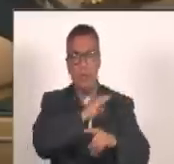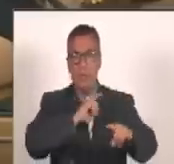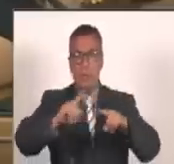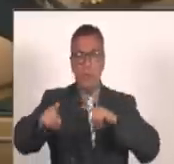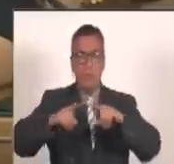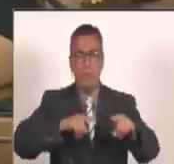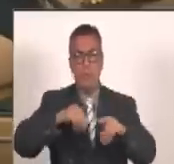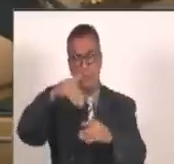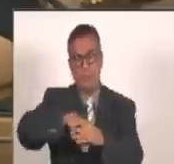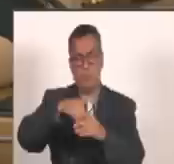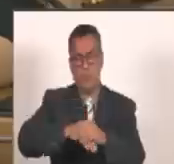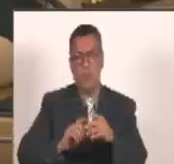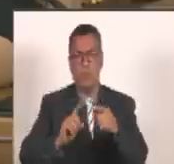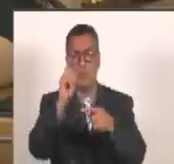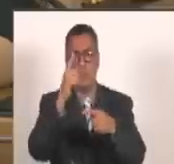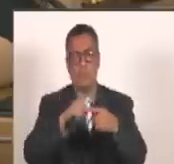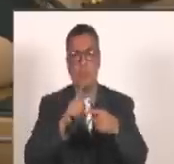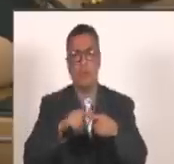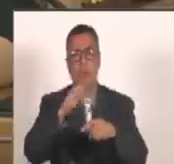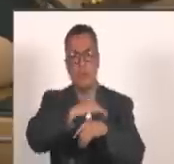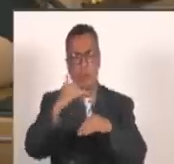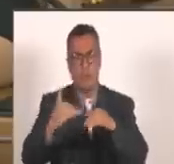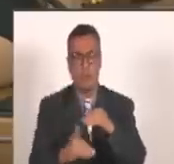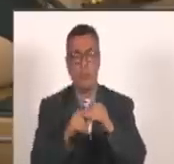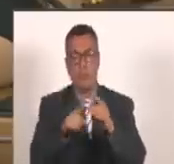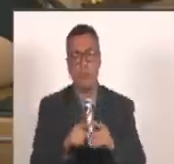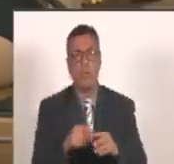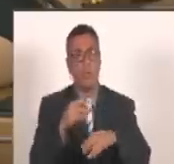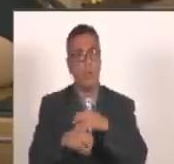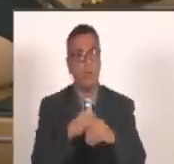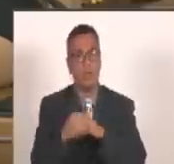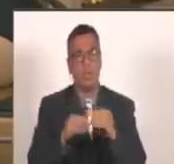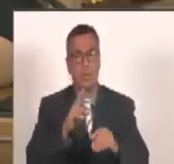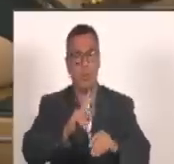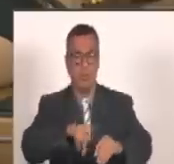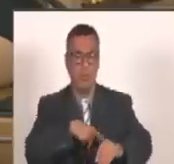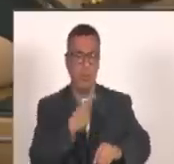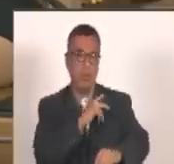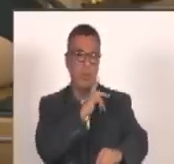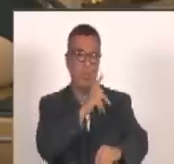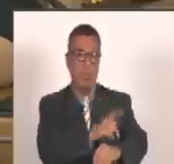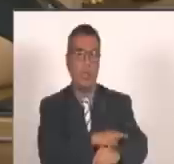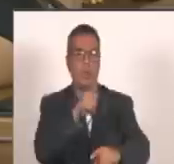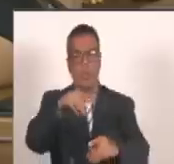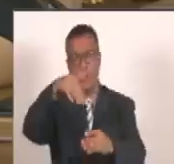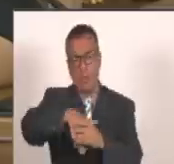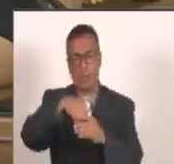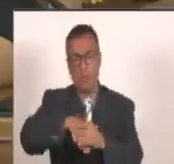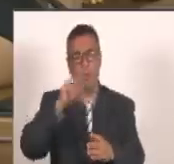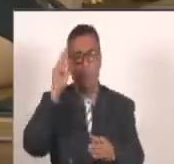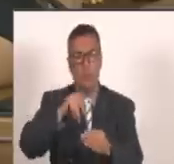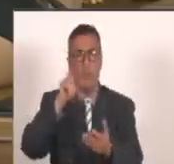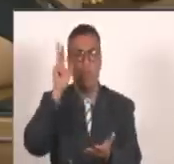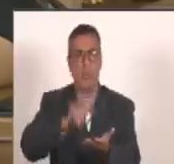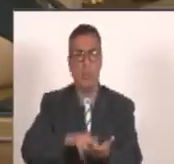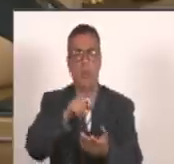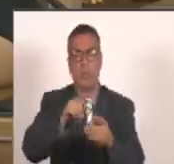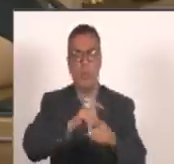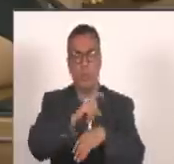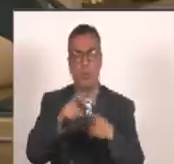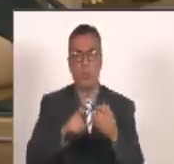de rectores electorales principales y suplentes para conformar el poder electoral. Sometido a votación, resultó aprobada